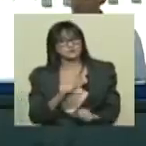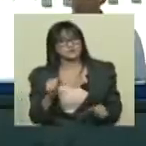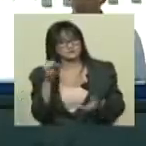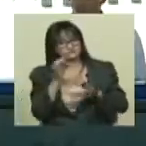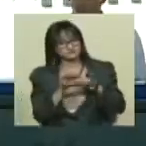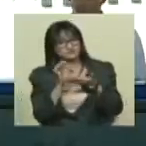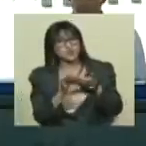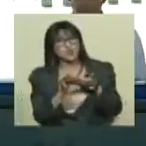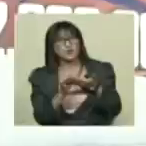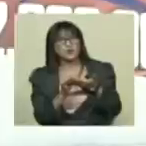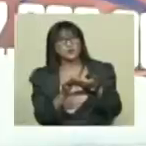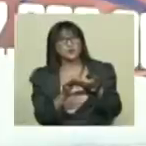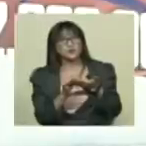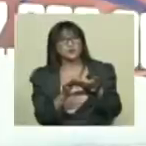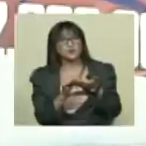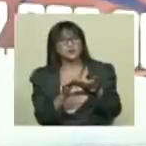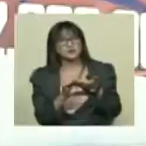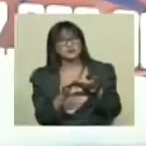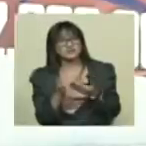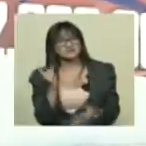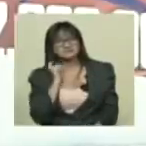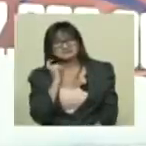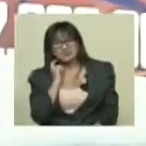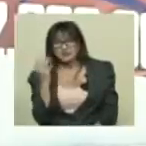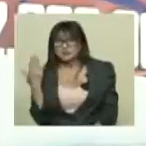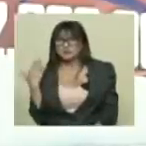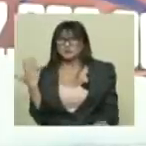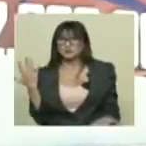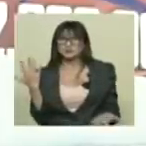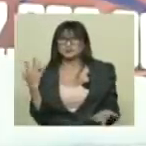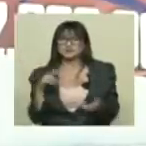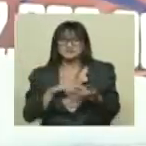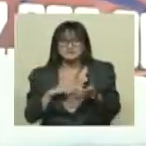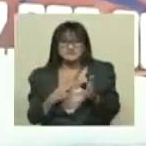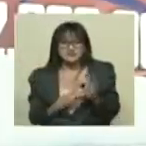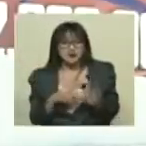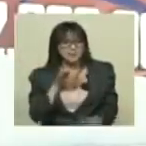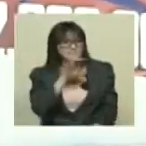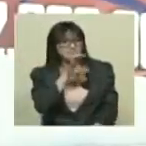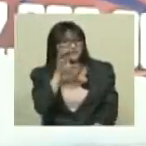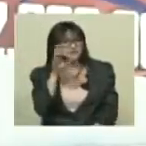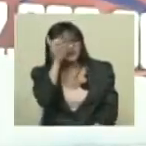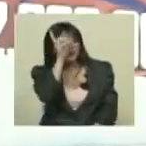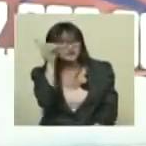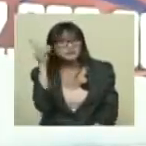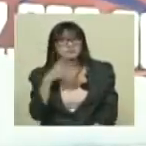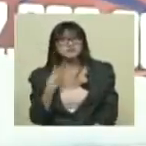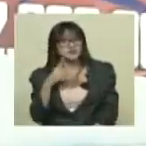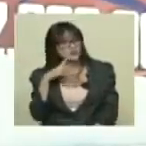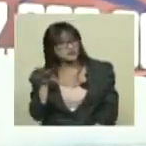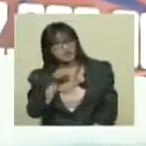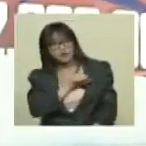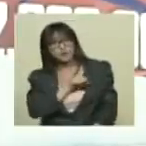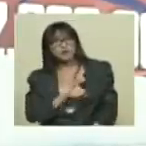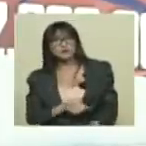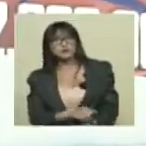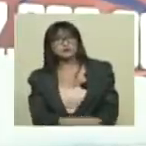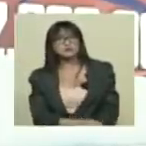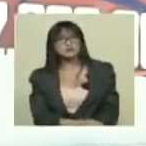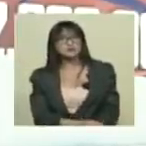es un decreto colonial. Es tratar a los países Donald Trump, es que no se da cuenta el señor